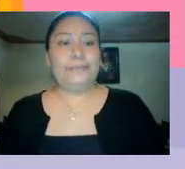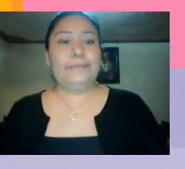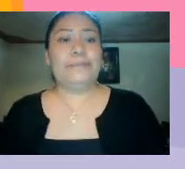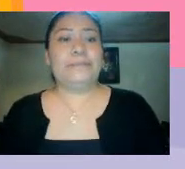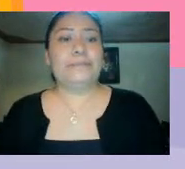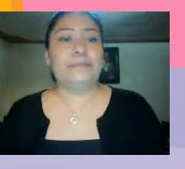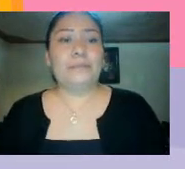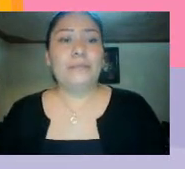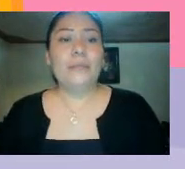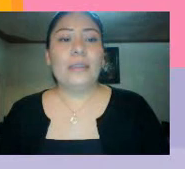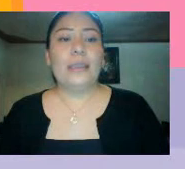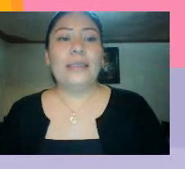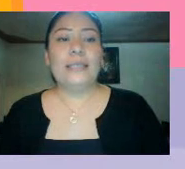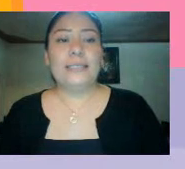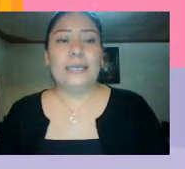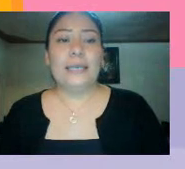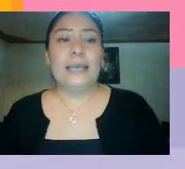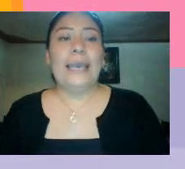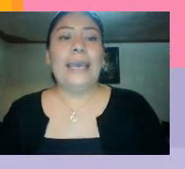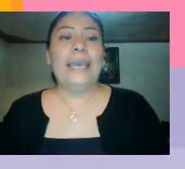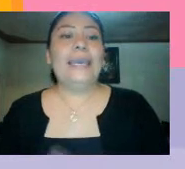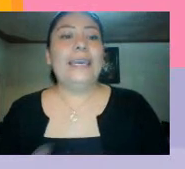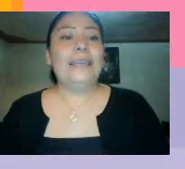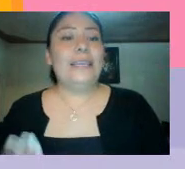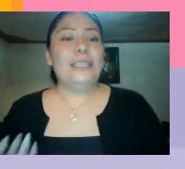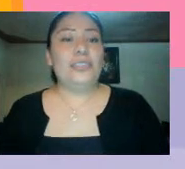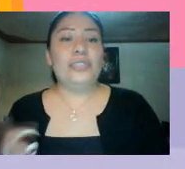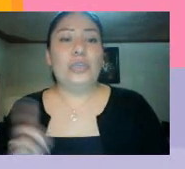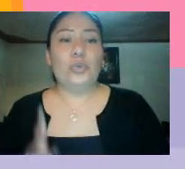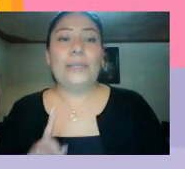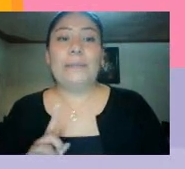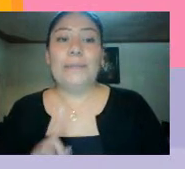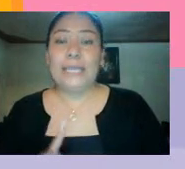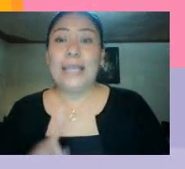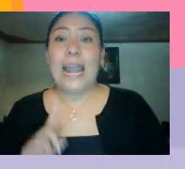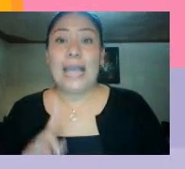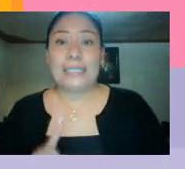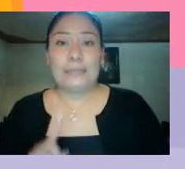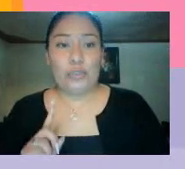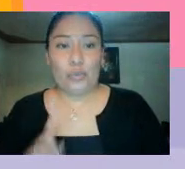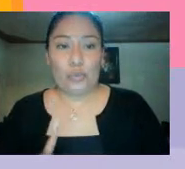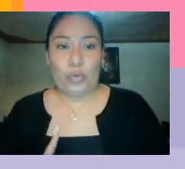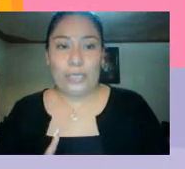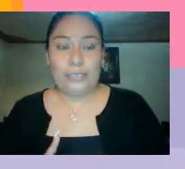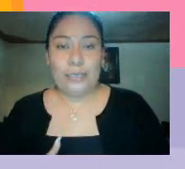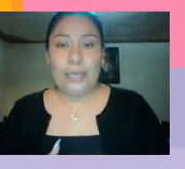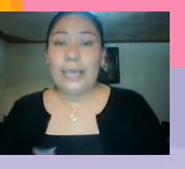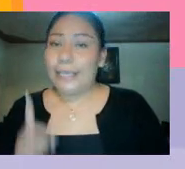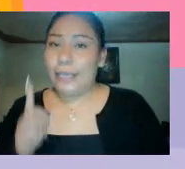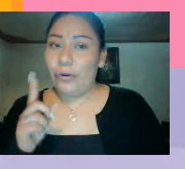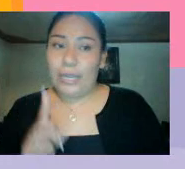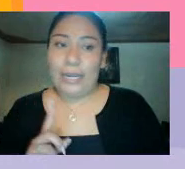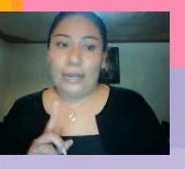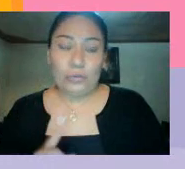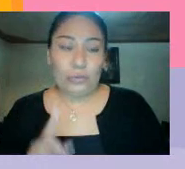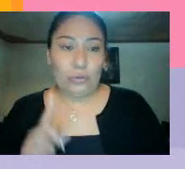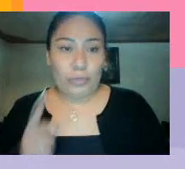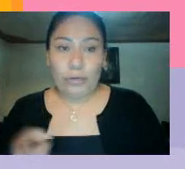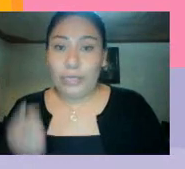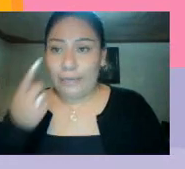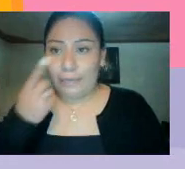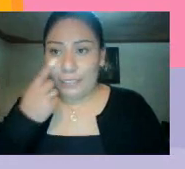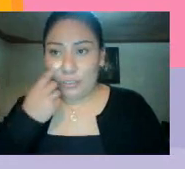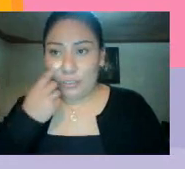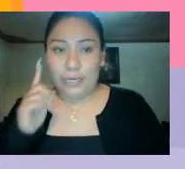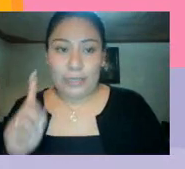10, que dice, ¿en qué texto se usan bien las mayúsculas? Quiero que lean junto